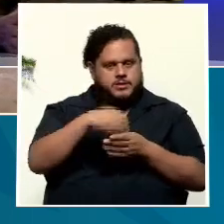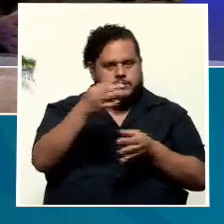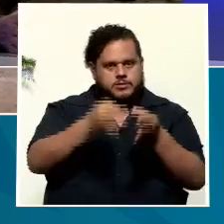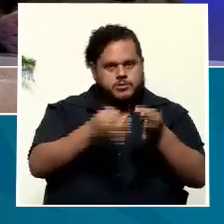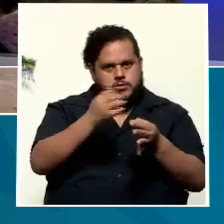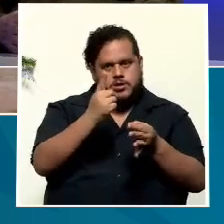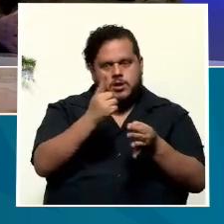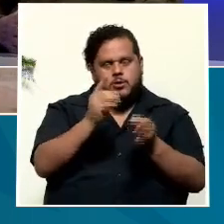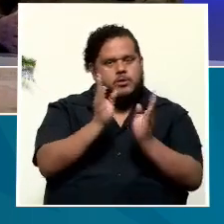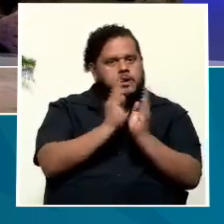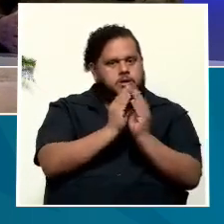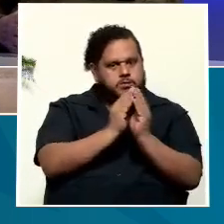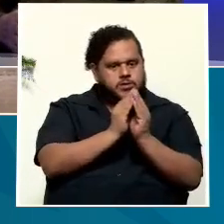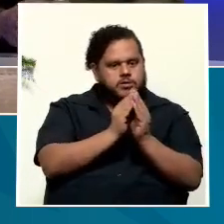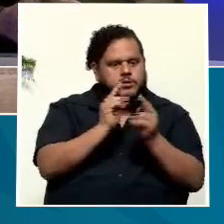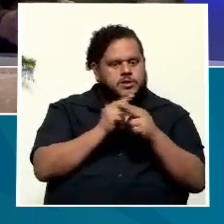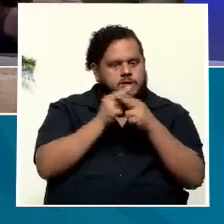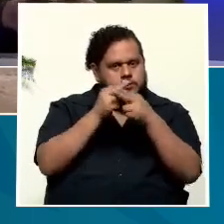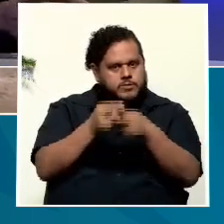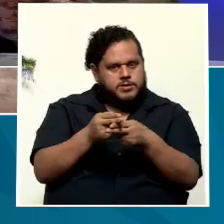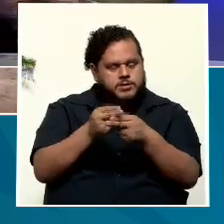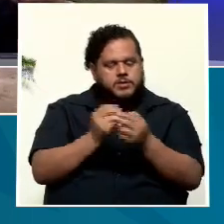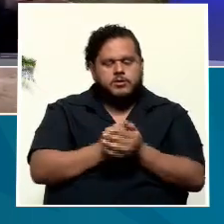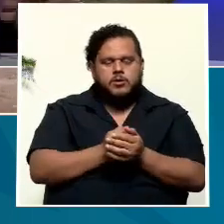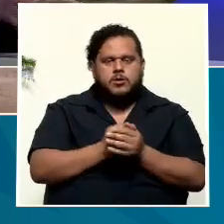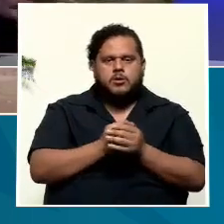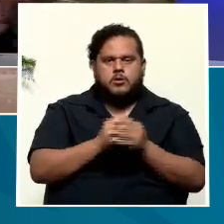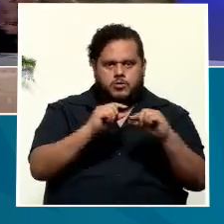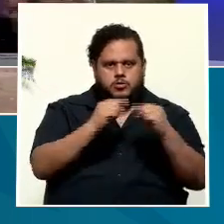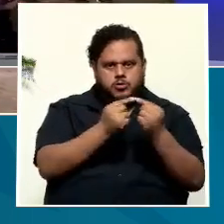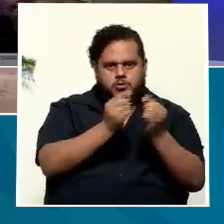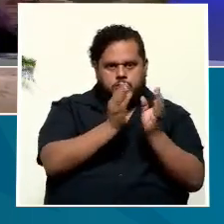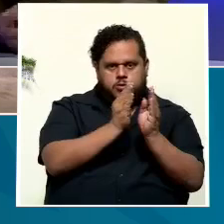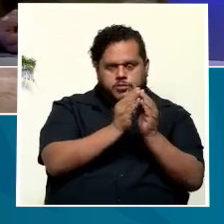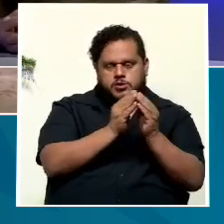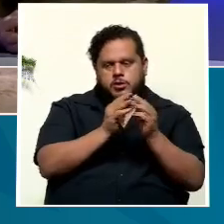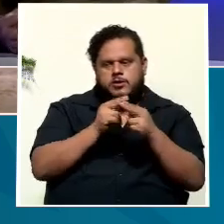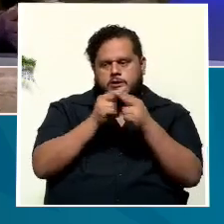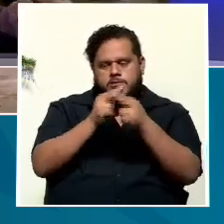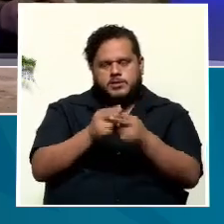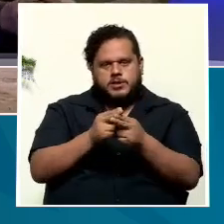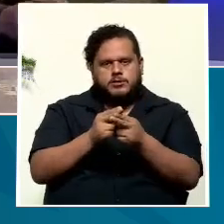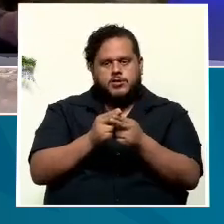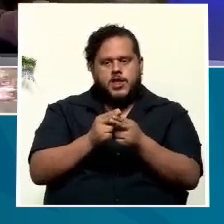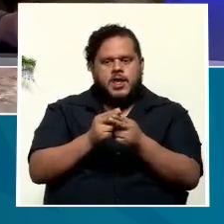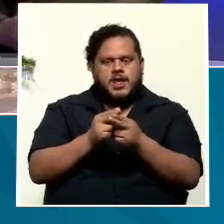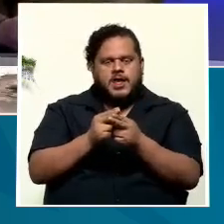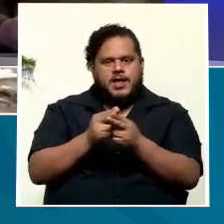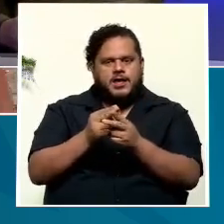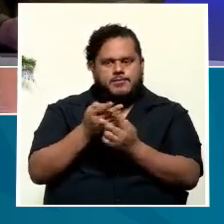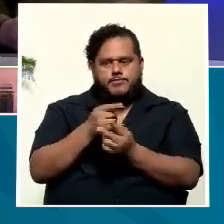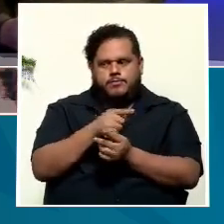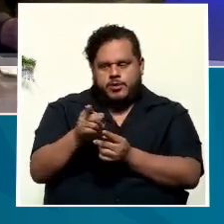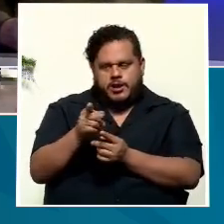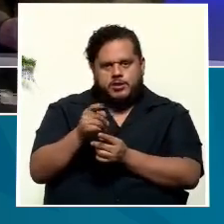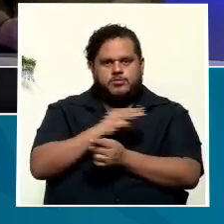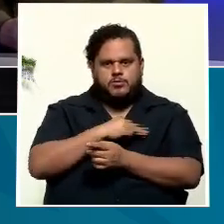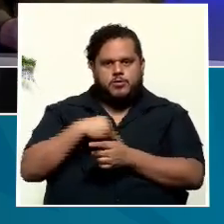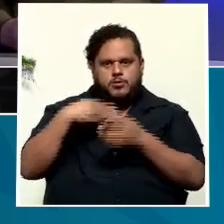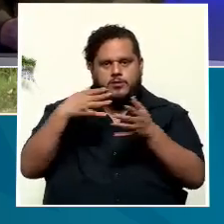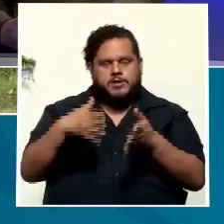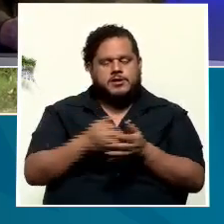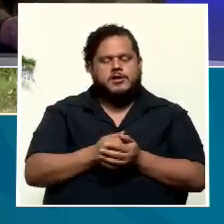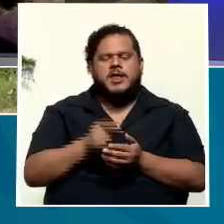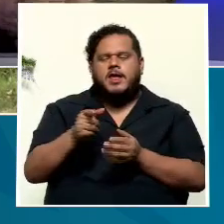una comisión de nombramientos, nombrada también por ellos mismos y compuesta por magistrados y magistradas.